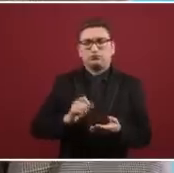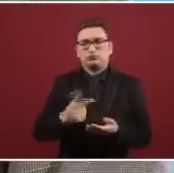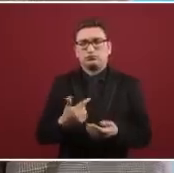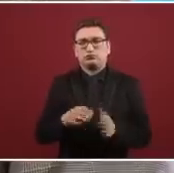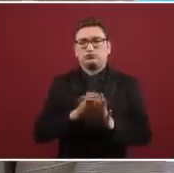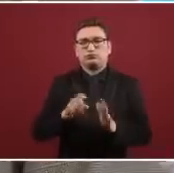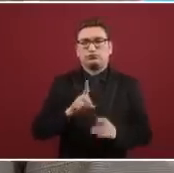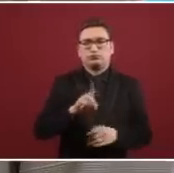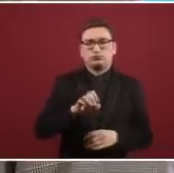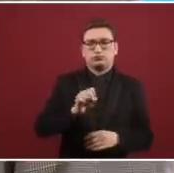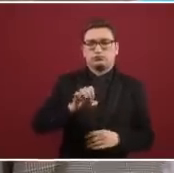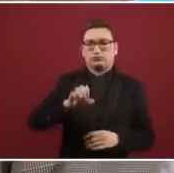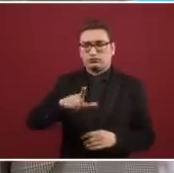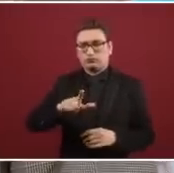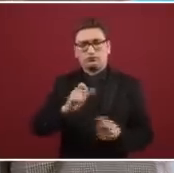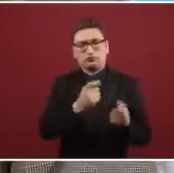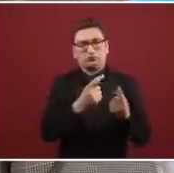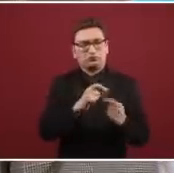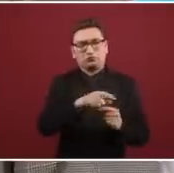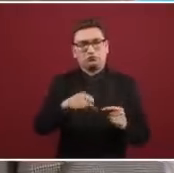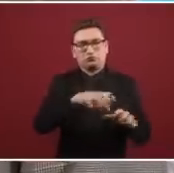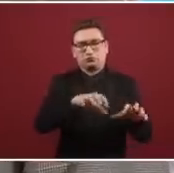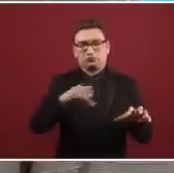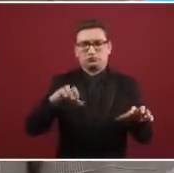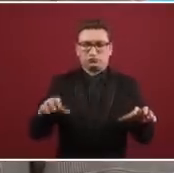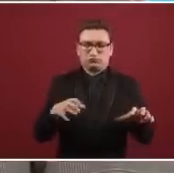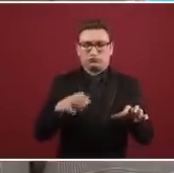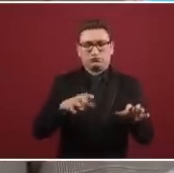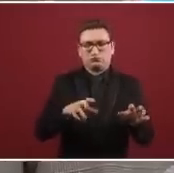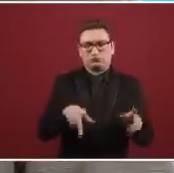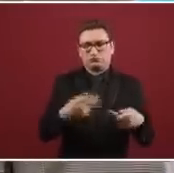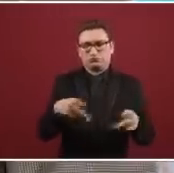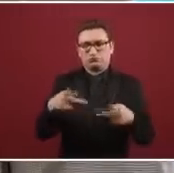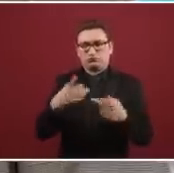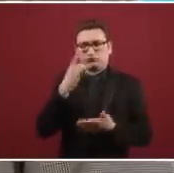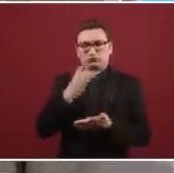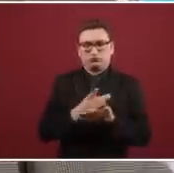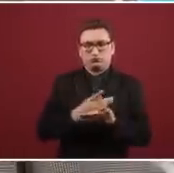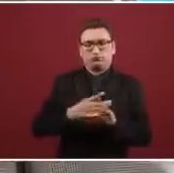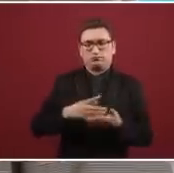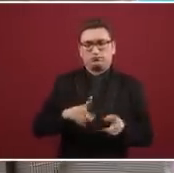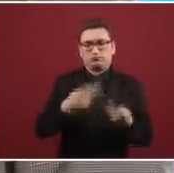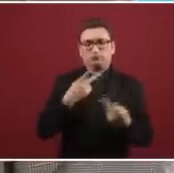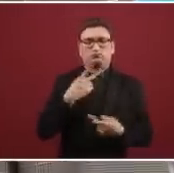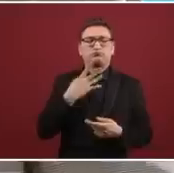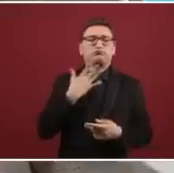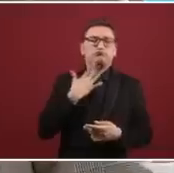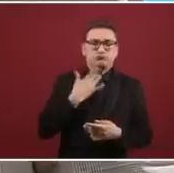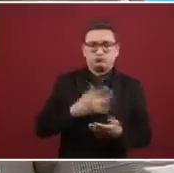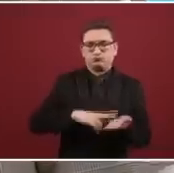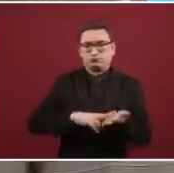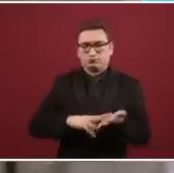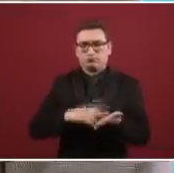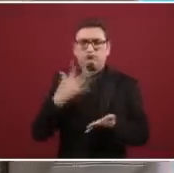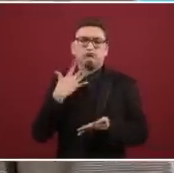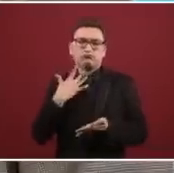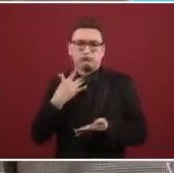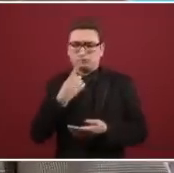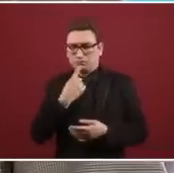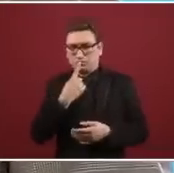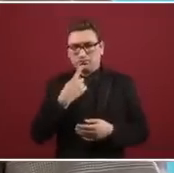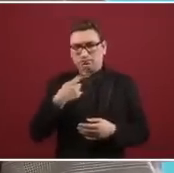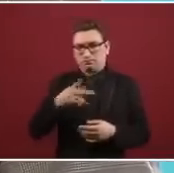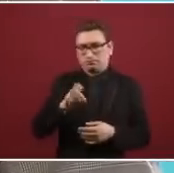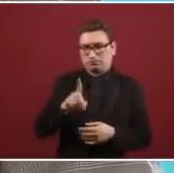particular del diésel, hay muchas gasolineras que solo expenden regular y premium, no tienen diésel, entonces no aparecería cuando